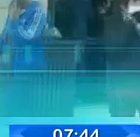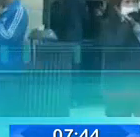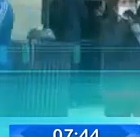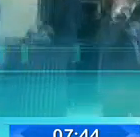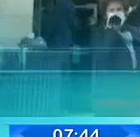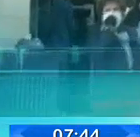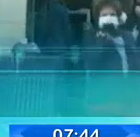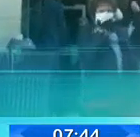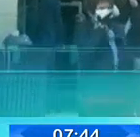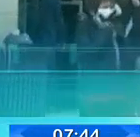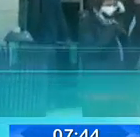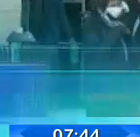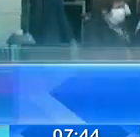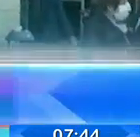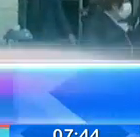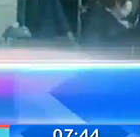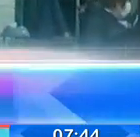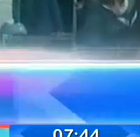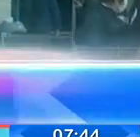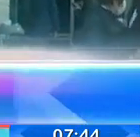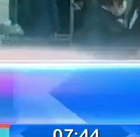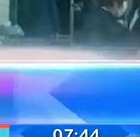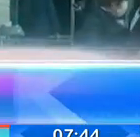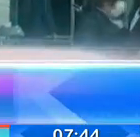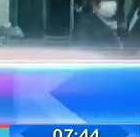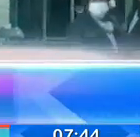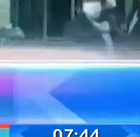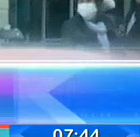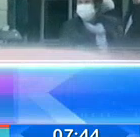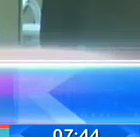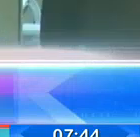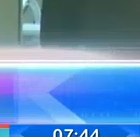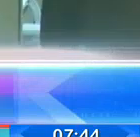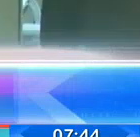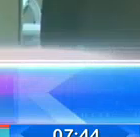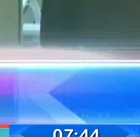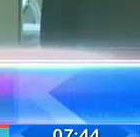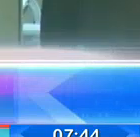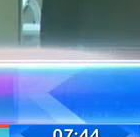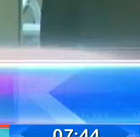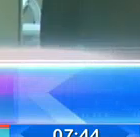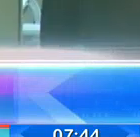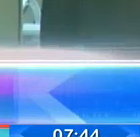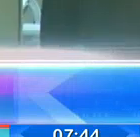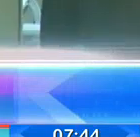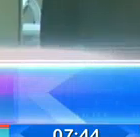comercial. Al retornar tenemos noticias del ámbito internacional y es que Israel podría lograr inmunidad